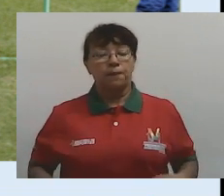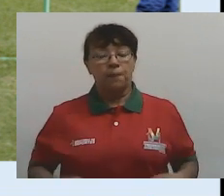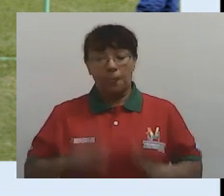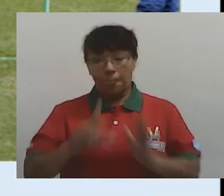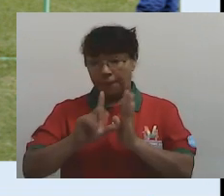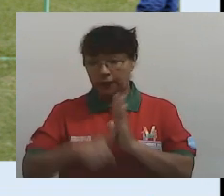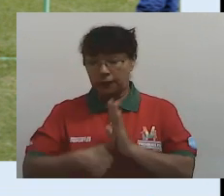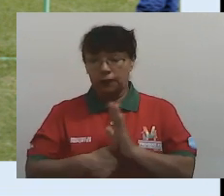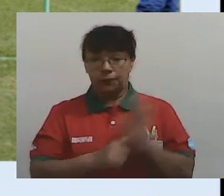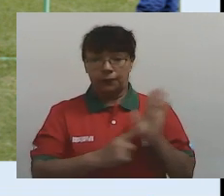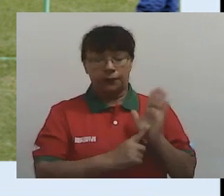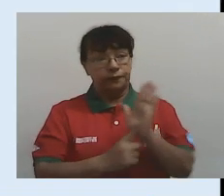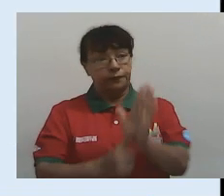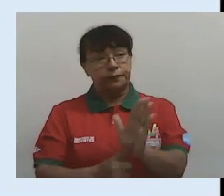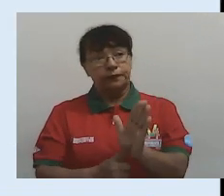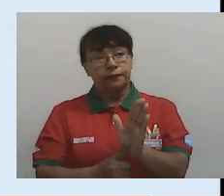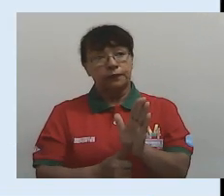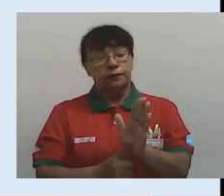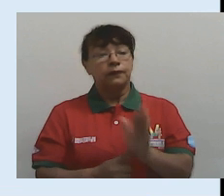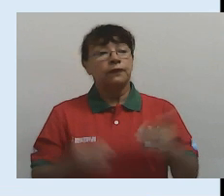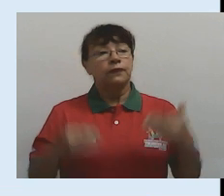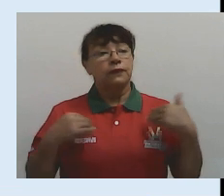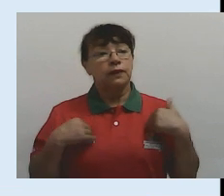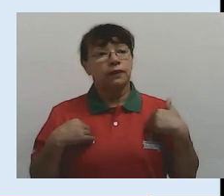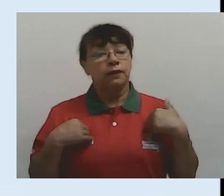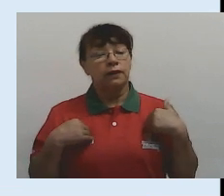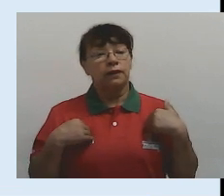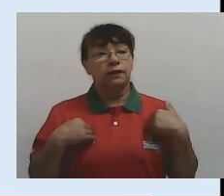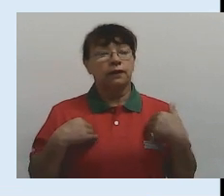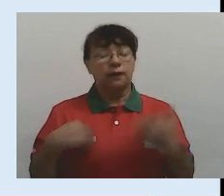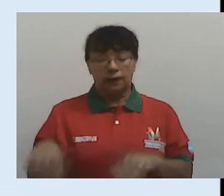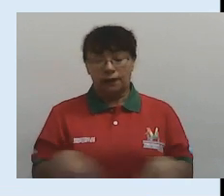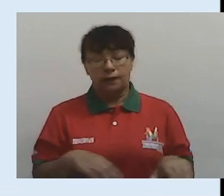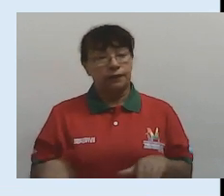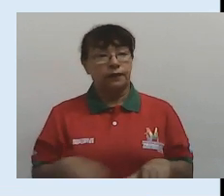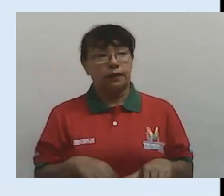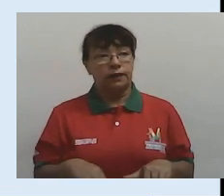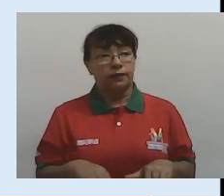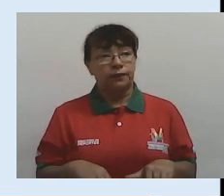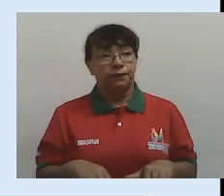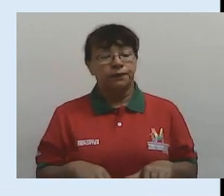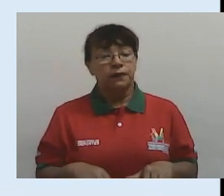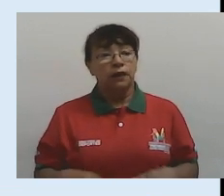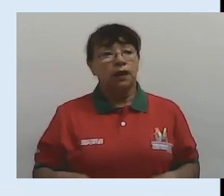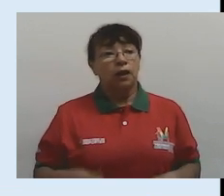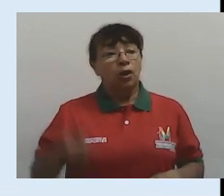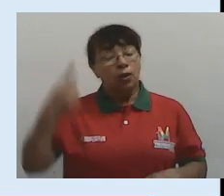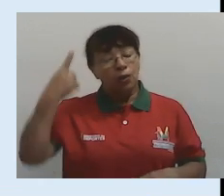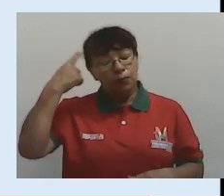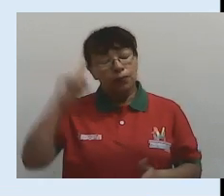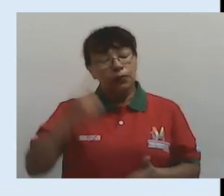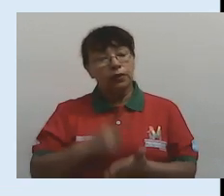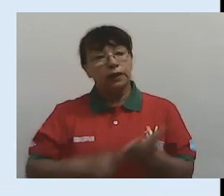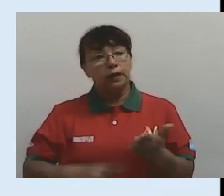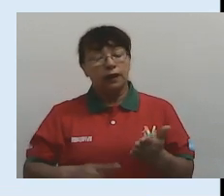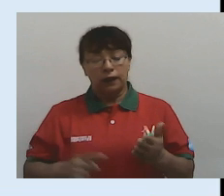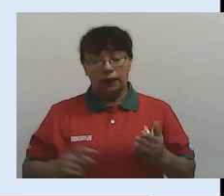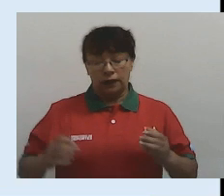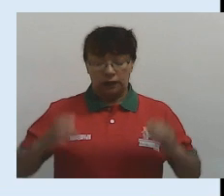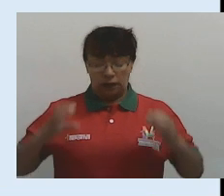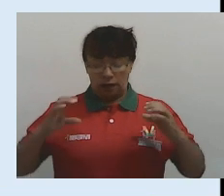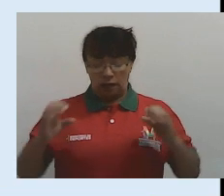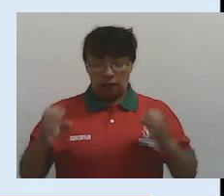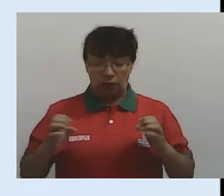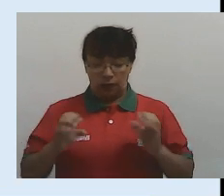de demostrarlo, tiene que hacerle probar. Porque en lo motriz, cuando hace ejercicios motrices, el